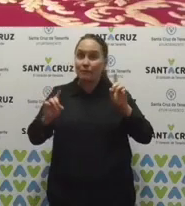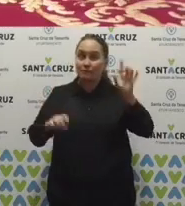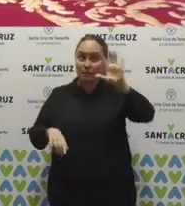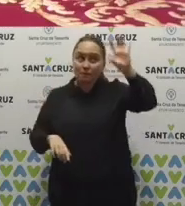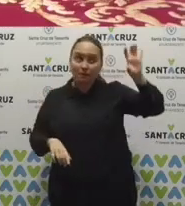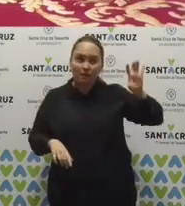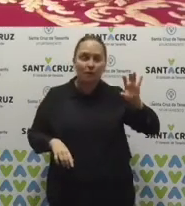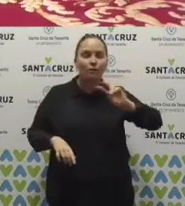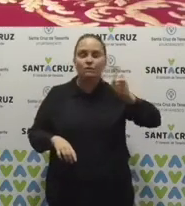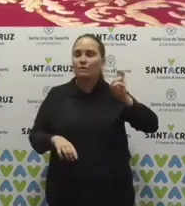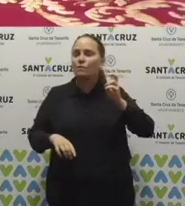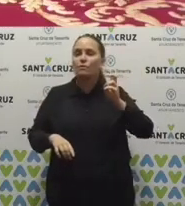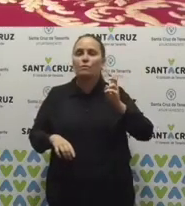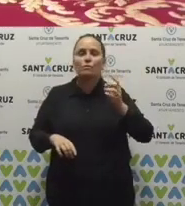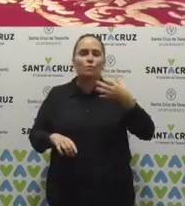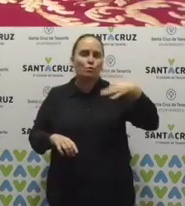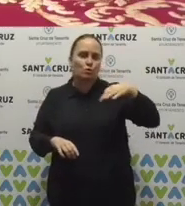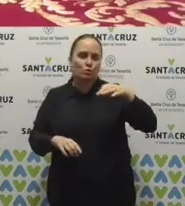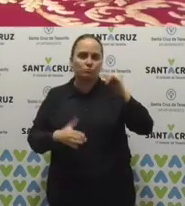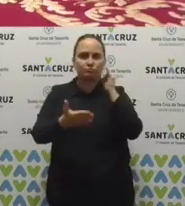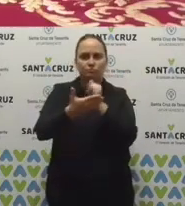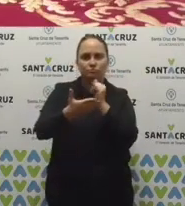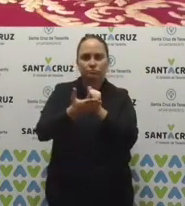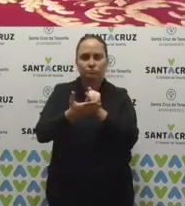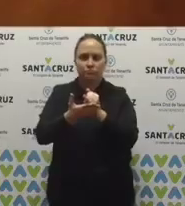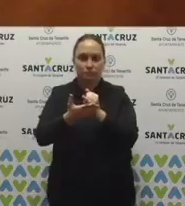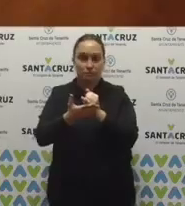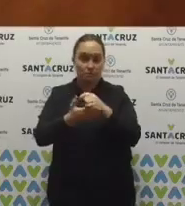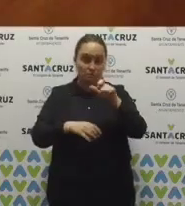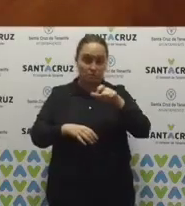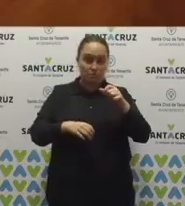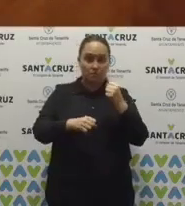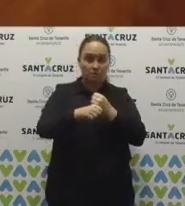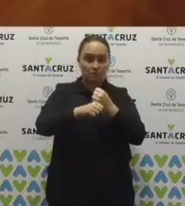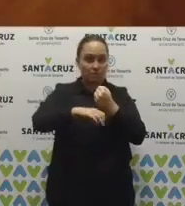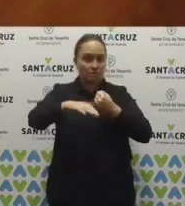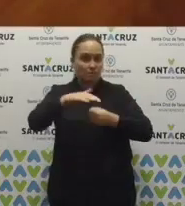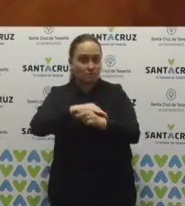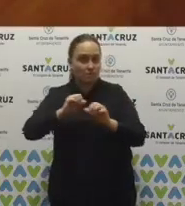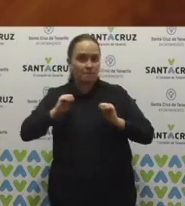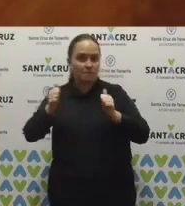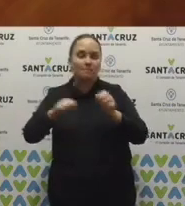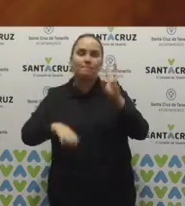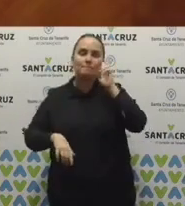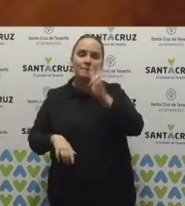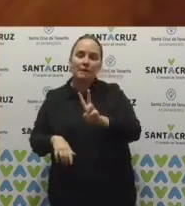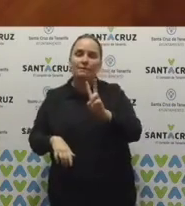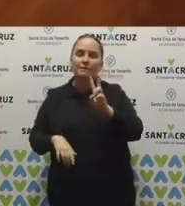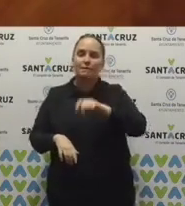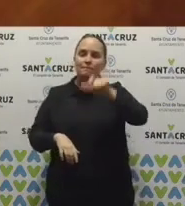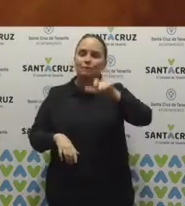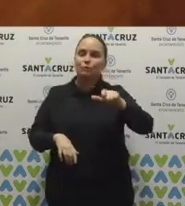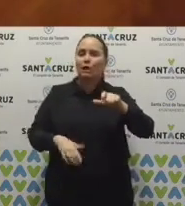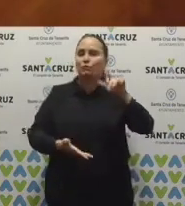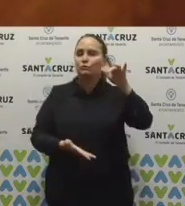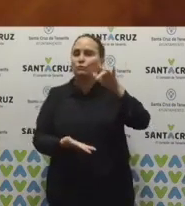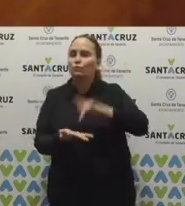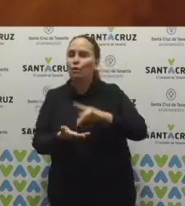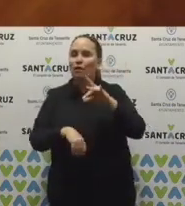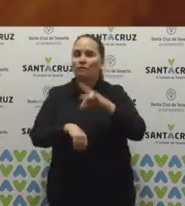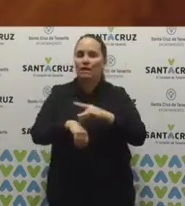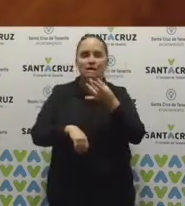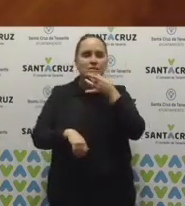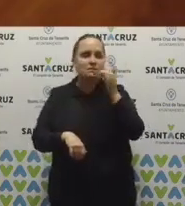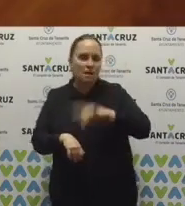funcionando se incorporan al trabajo para ver quién ya es está curado la que la ha sufrido y quien no es así de